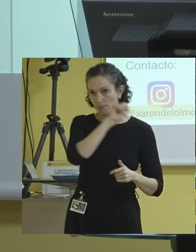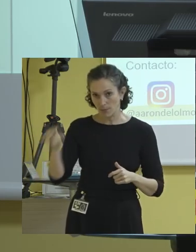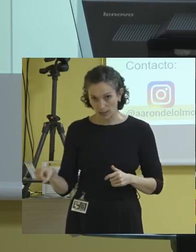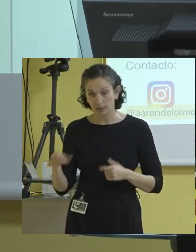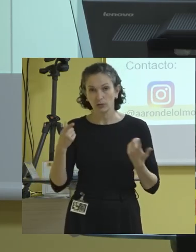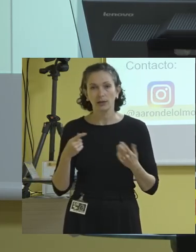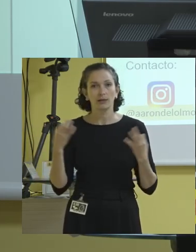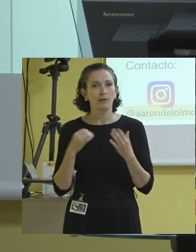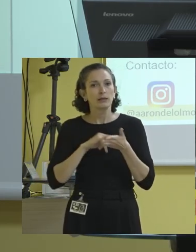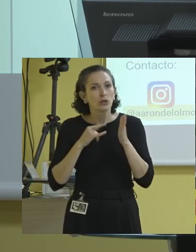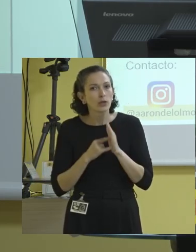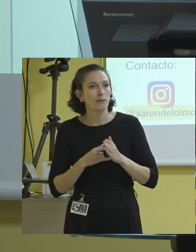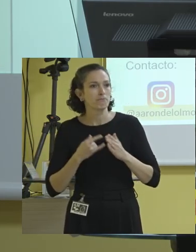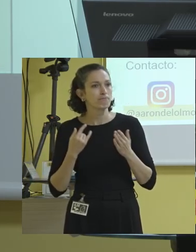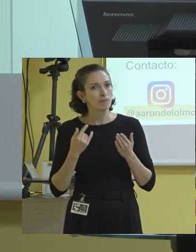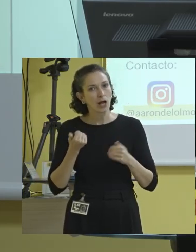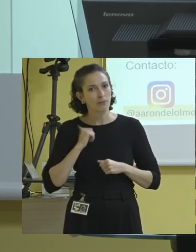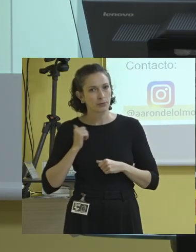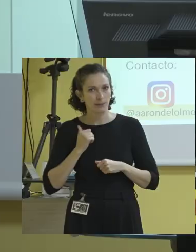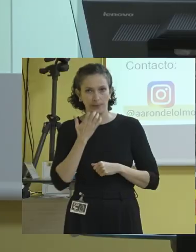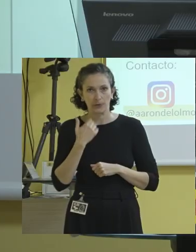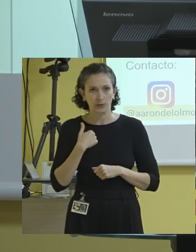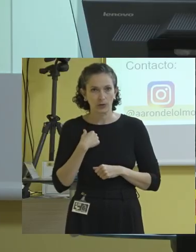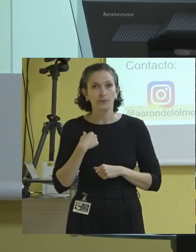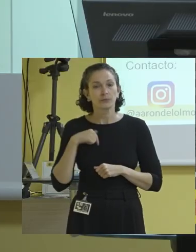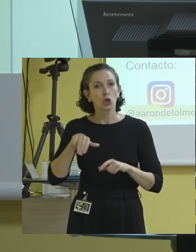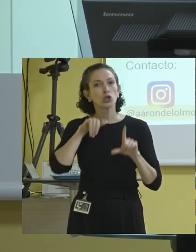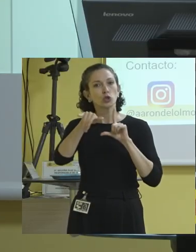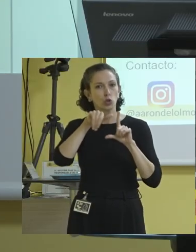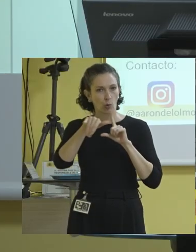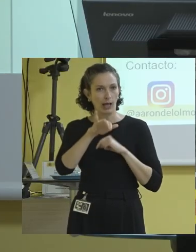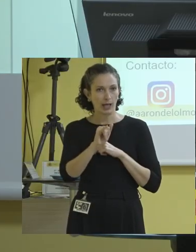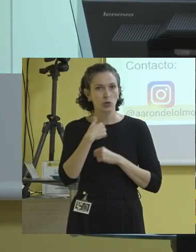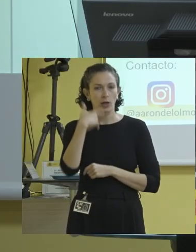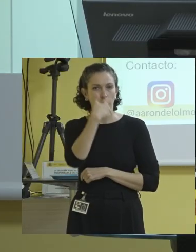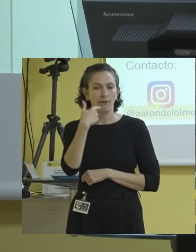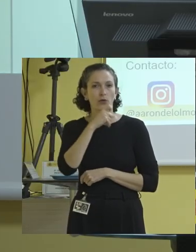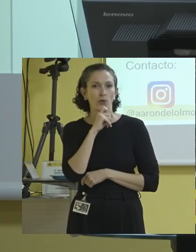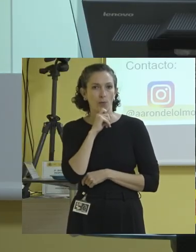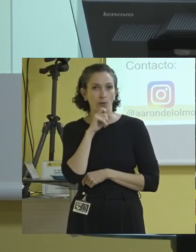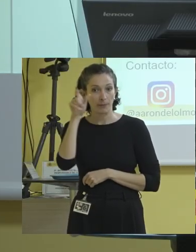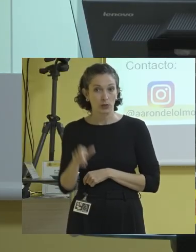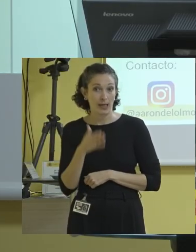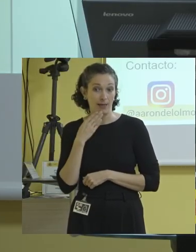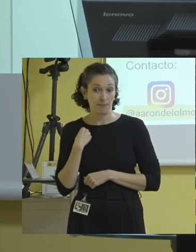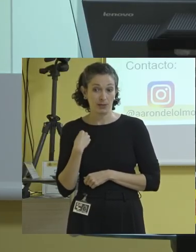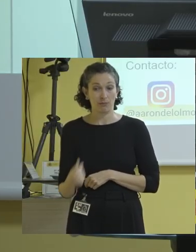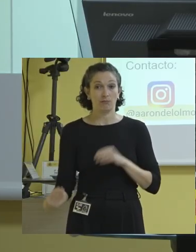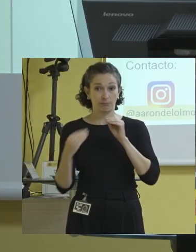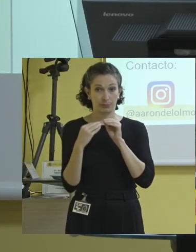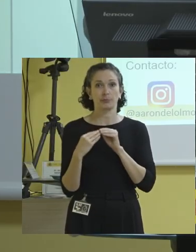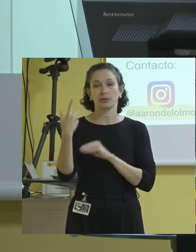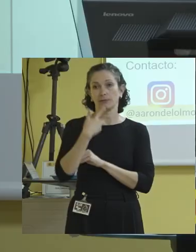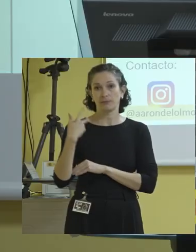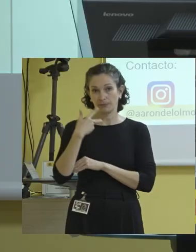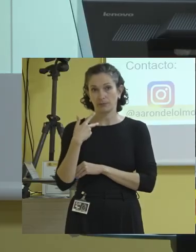la información. Te pongo un ejemplo que además lo tengo en persona. Yo tengo un canal de YouTube, ¿vale? Yo como lo he grabado para una persona de mi edad. Un canal de YouTube